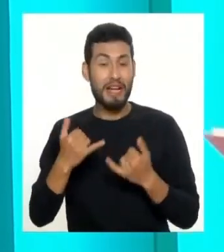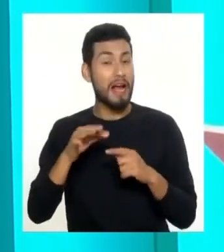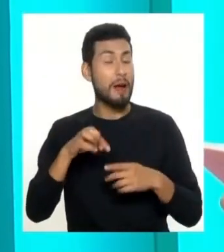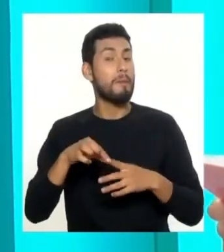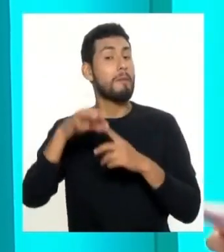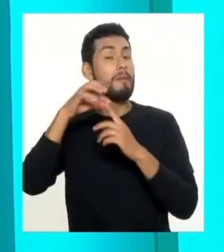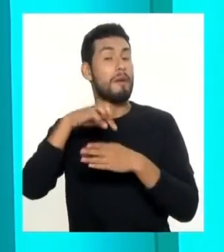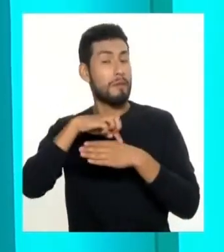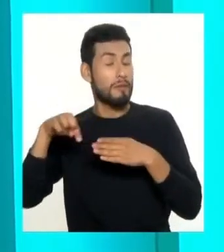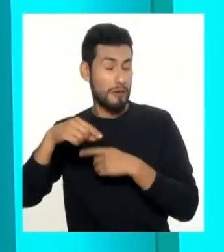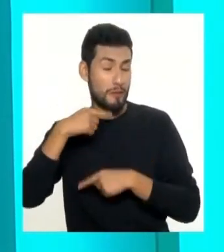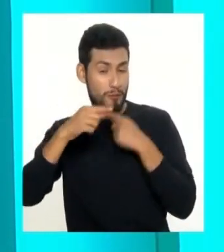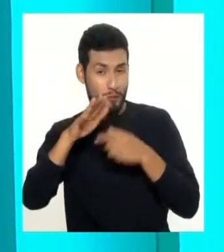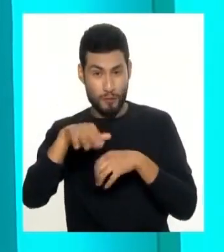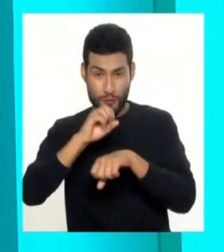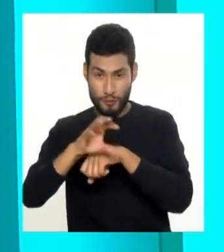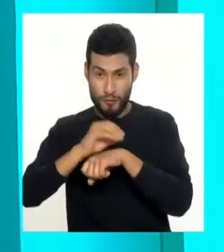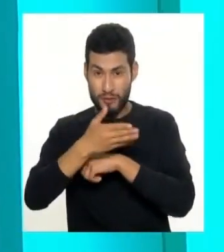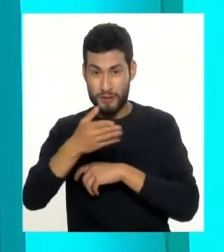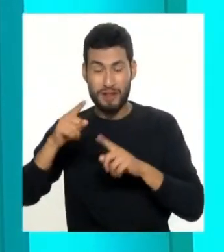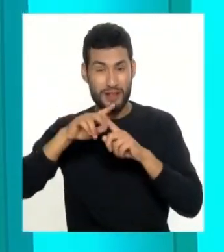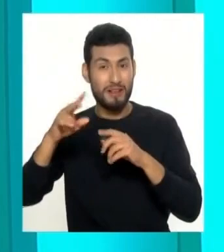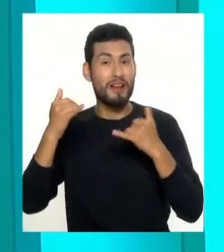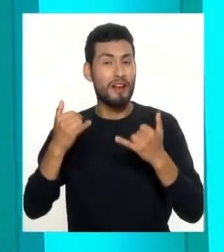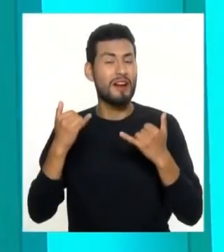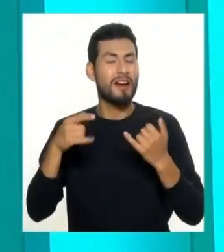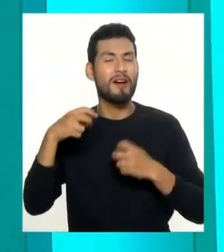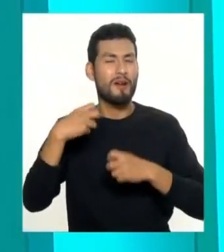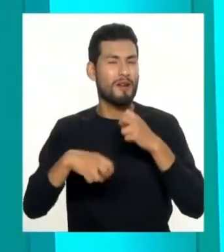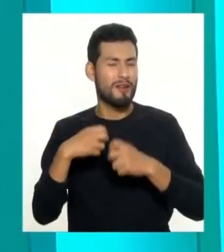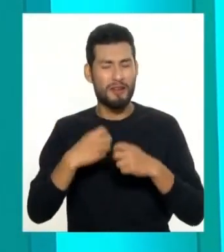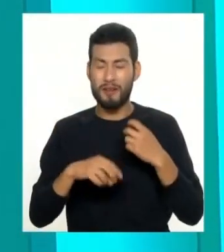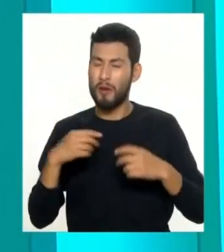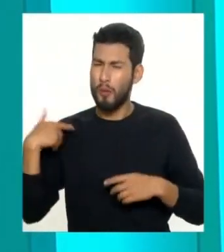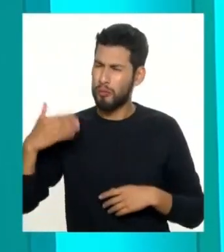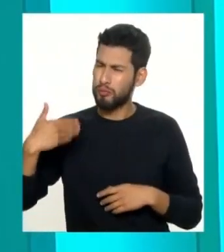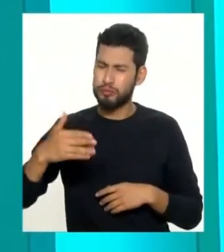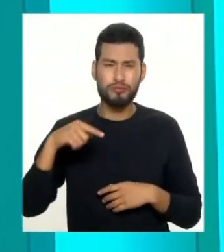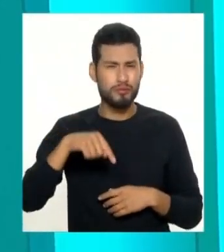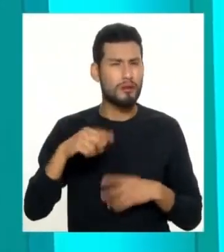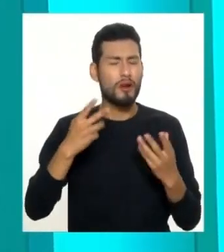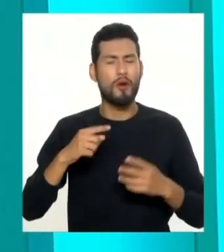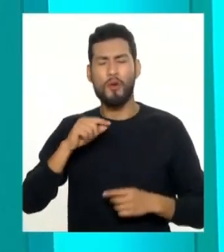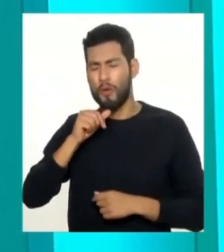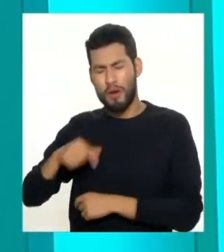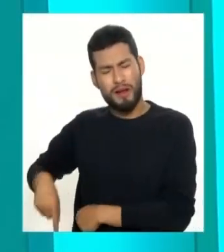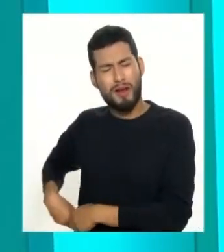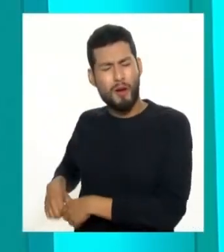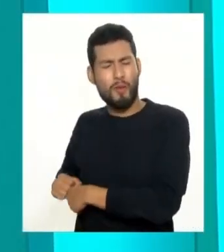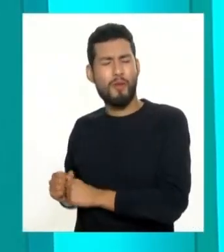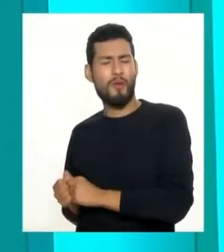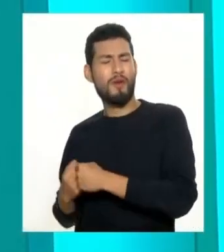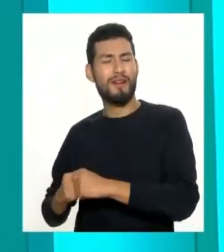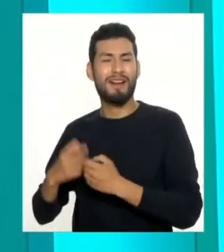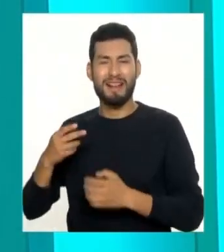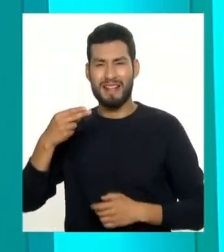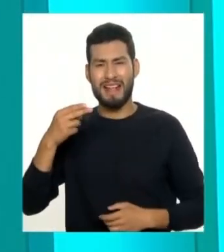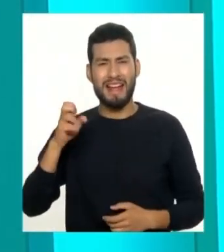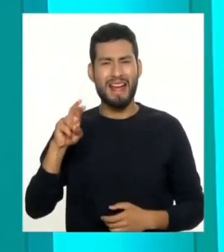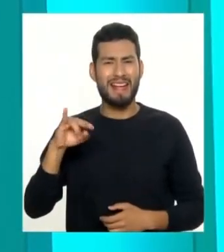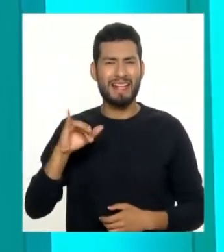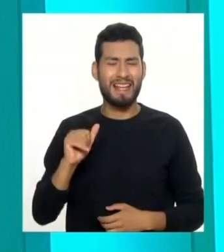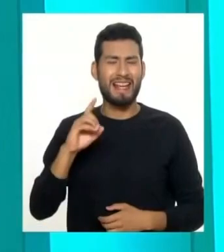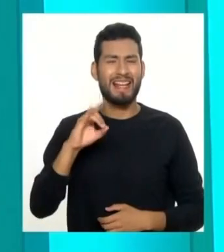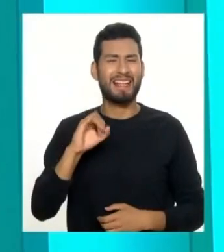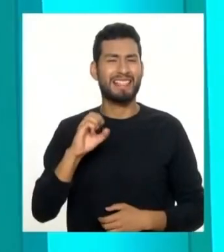experiencia y consejos a nuestros televidentes para hablar de este problema tan prevalente que es el dolor de espalda, la lumbalgia y por supuesto la hernia